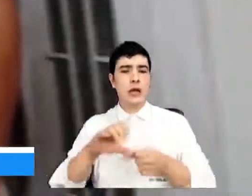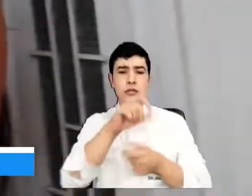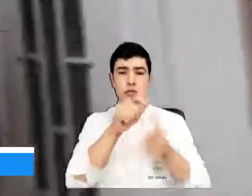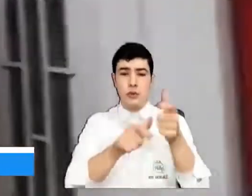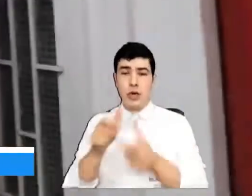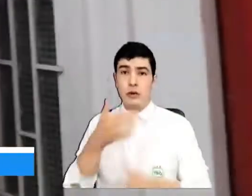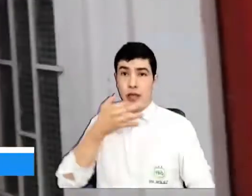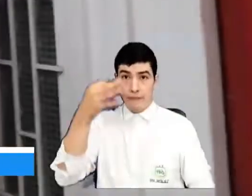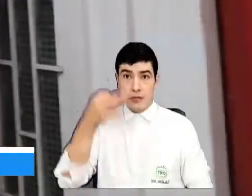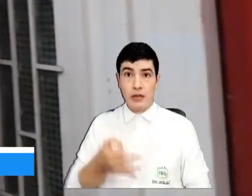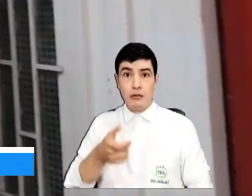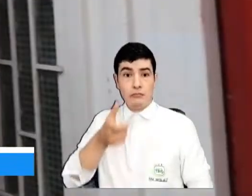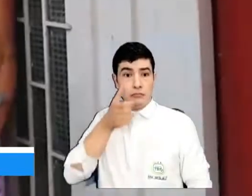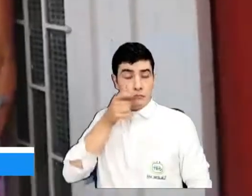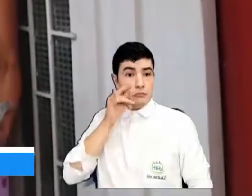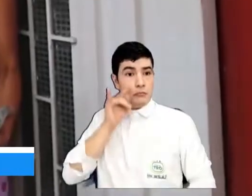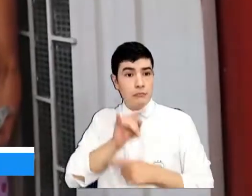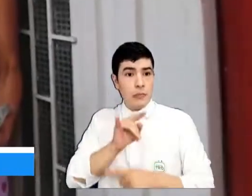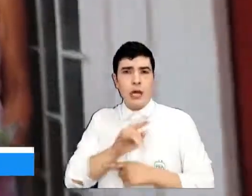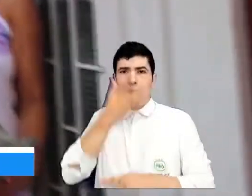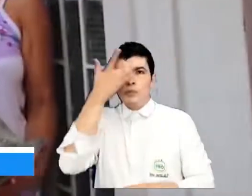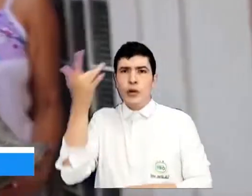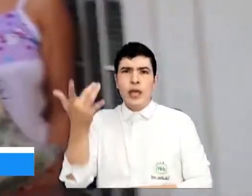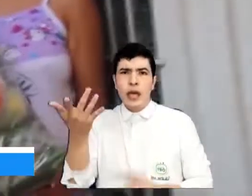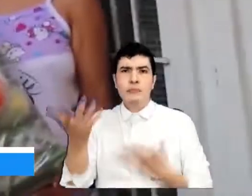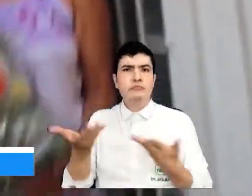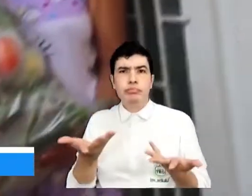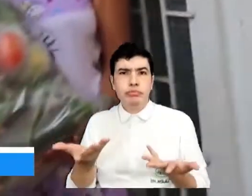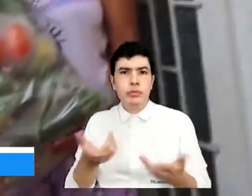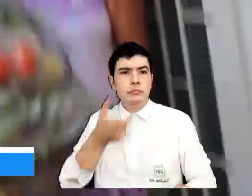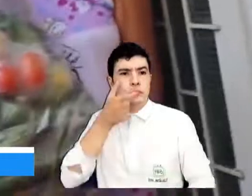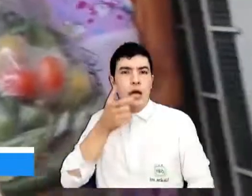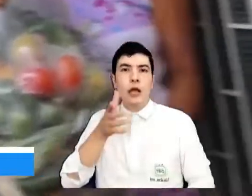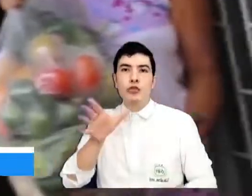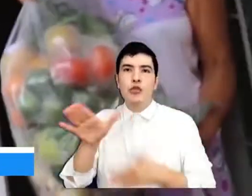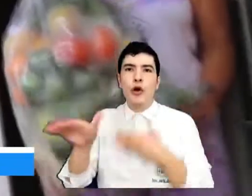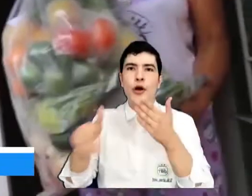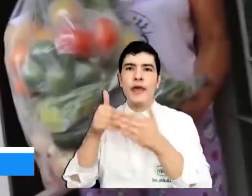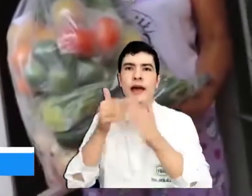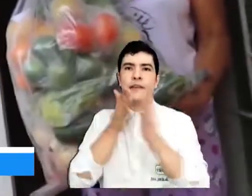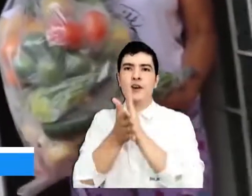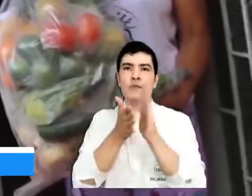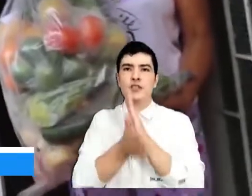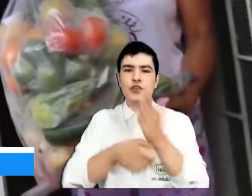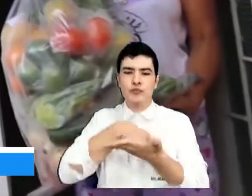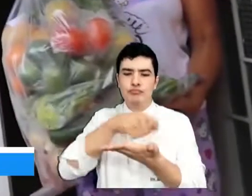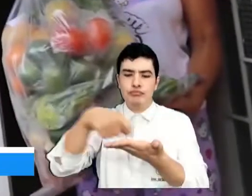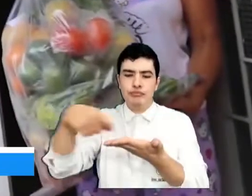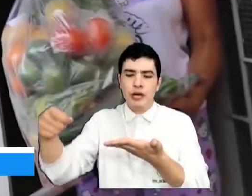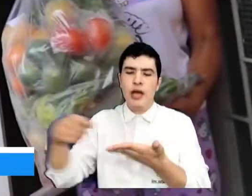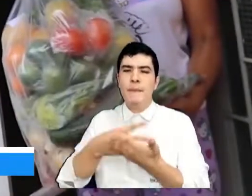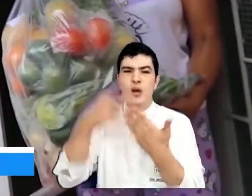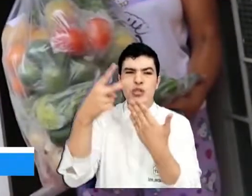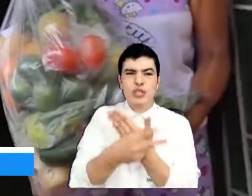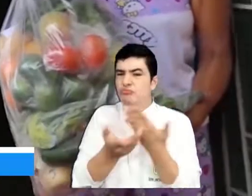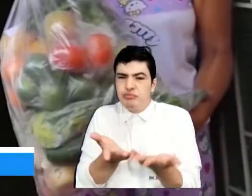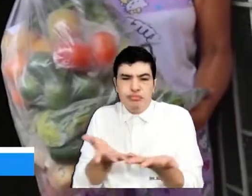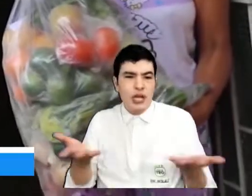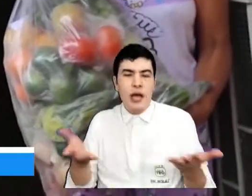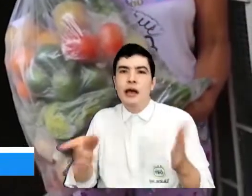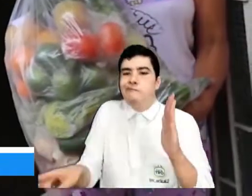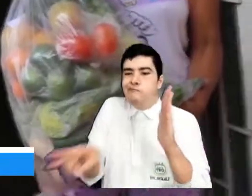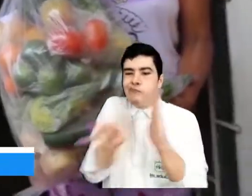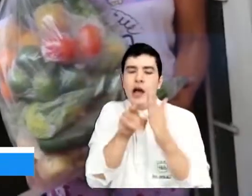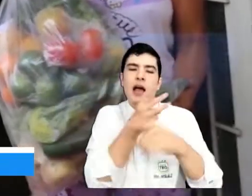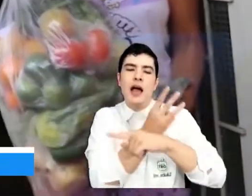Contraloría Departamental ratificó esta información indicando que no existe ninguna investigación en curso sobre la gobernación